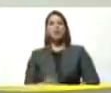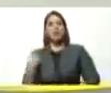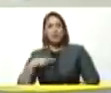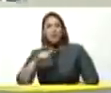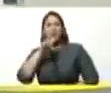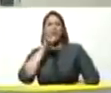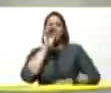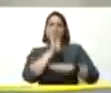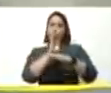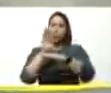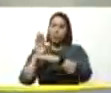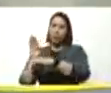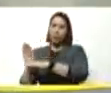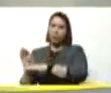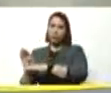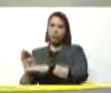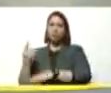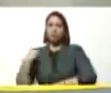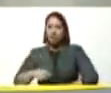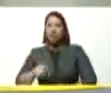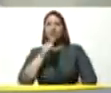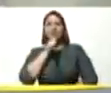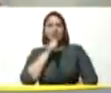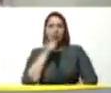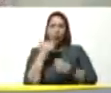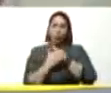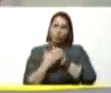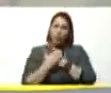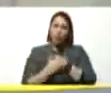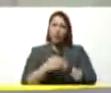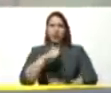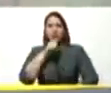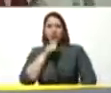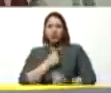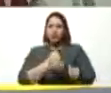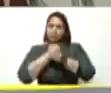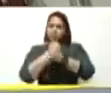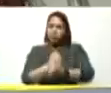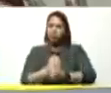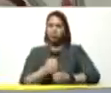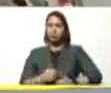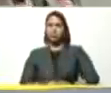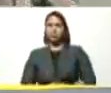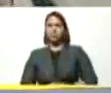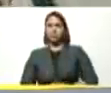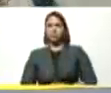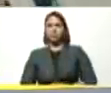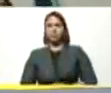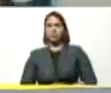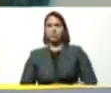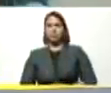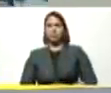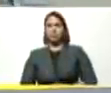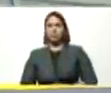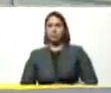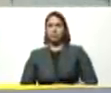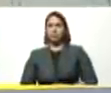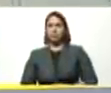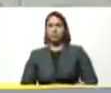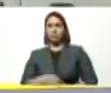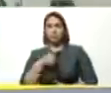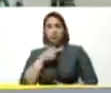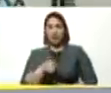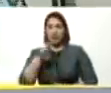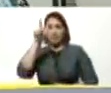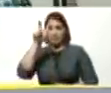lo proteja, tiene quien lo quiera, tiene quien lo ame. Y ese personaje que